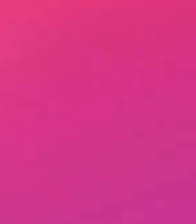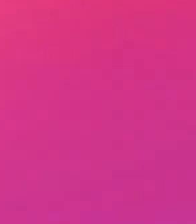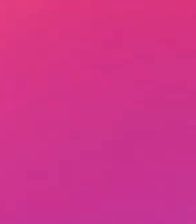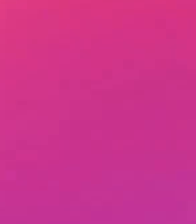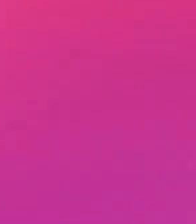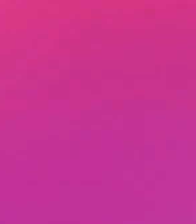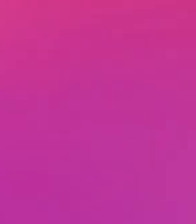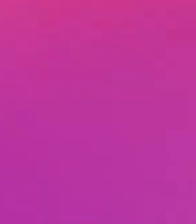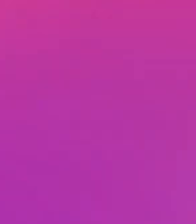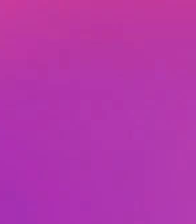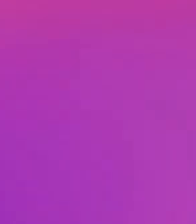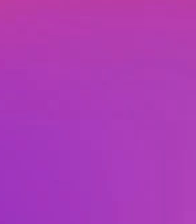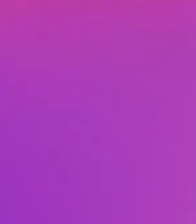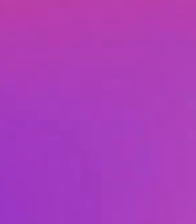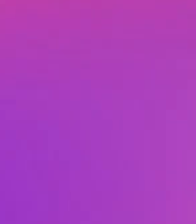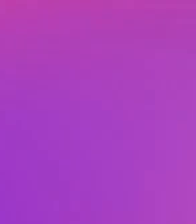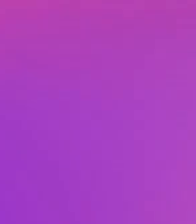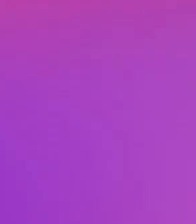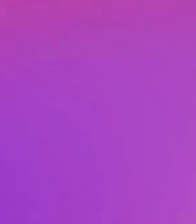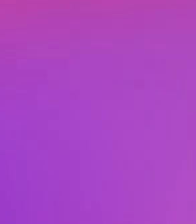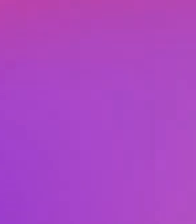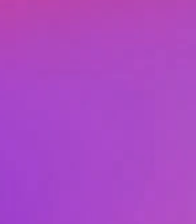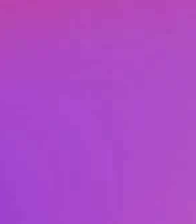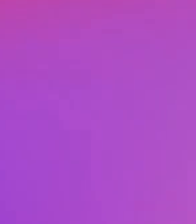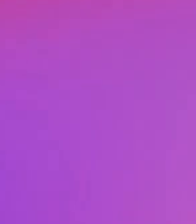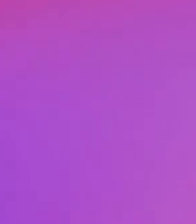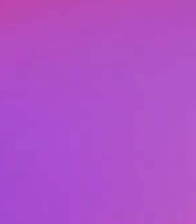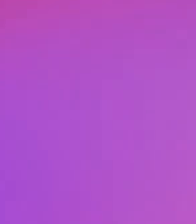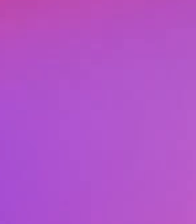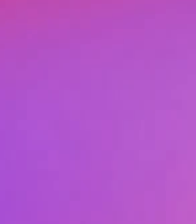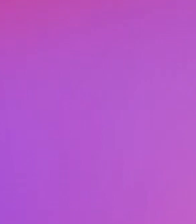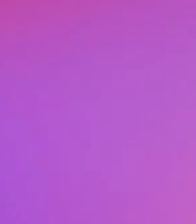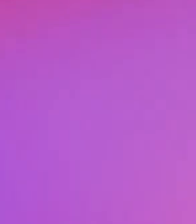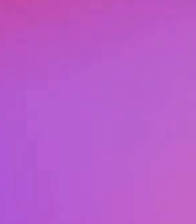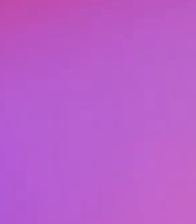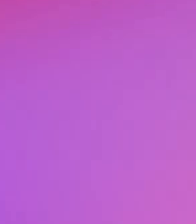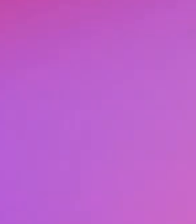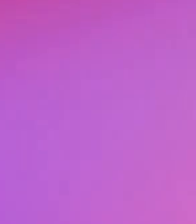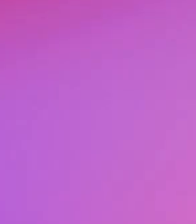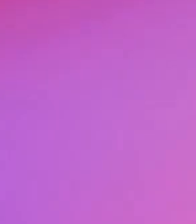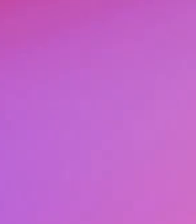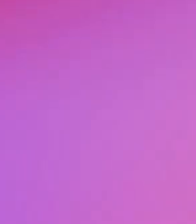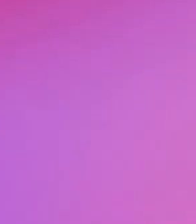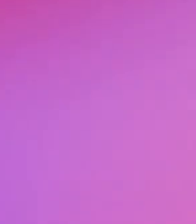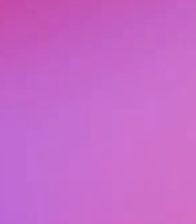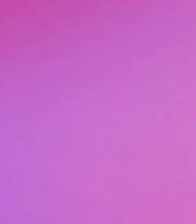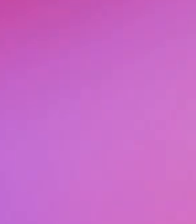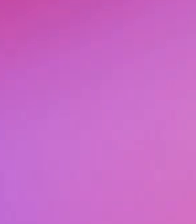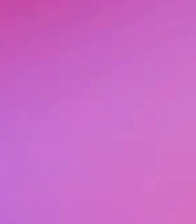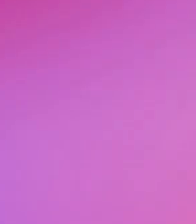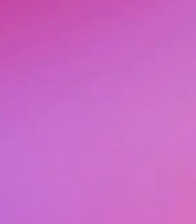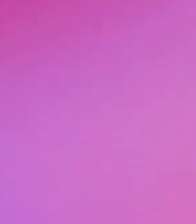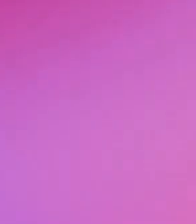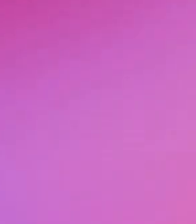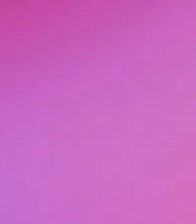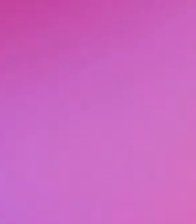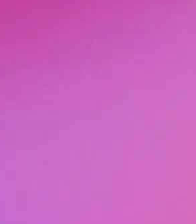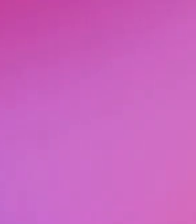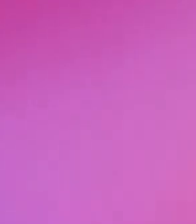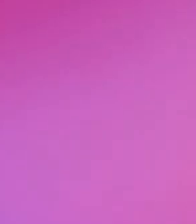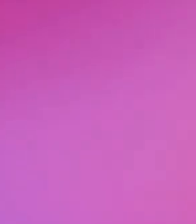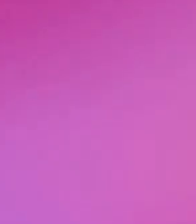También te invitamos a que consultes la plataforma nuevaescuelamexicana.cep.gov.mx.